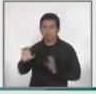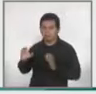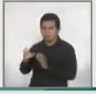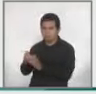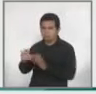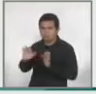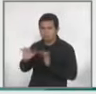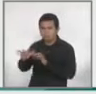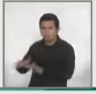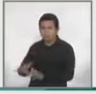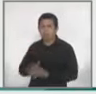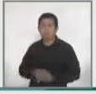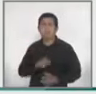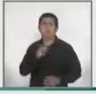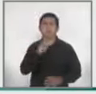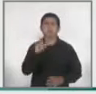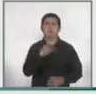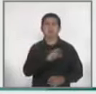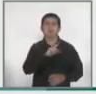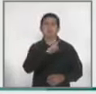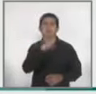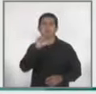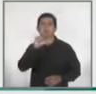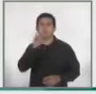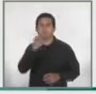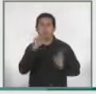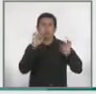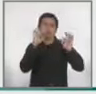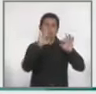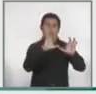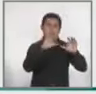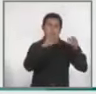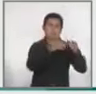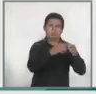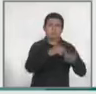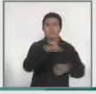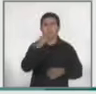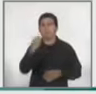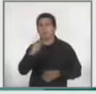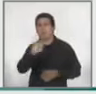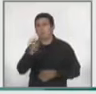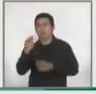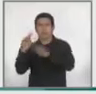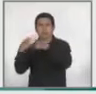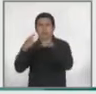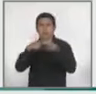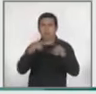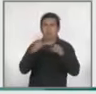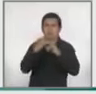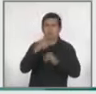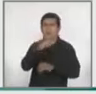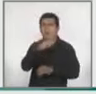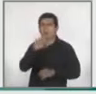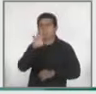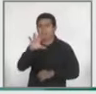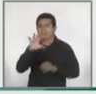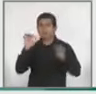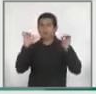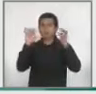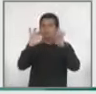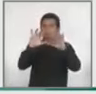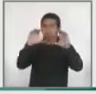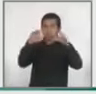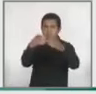casos, Pemex 127 casos y otras instituciones 135